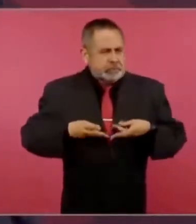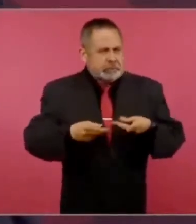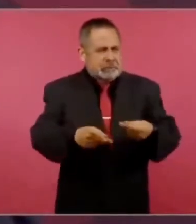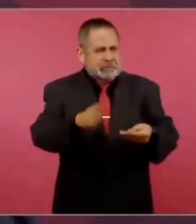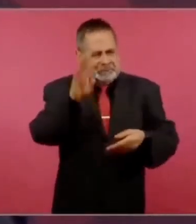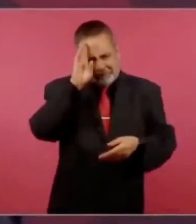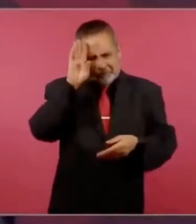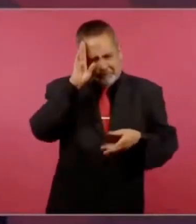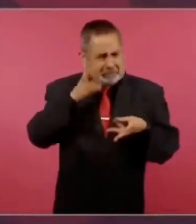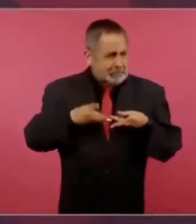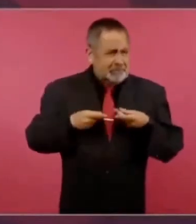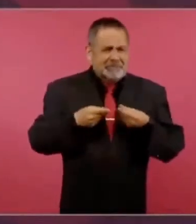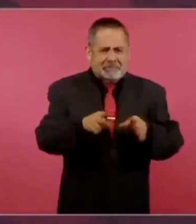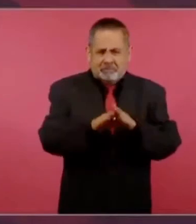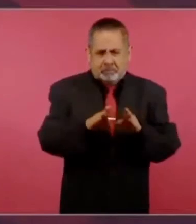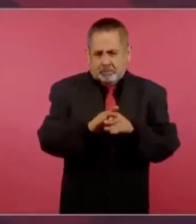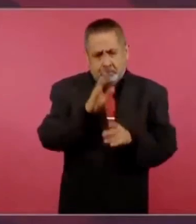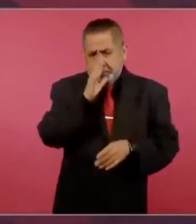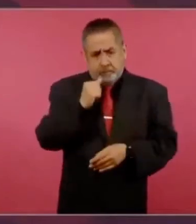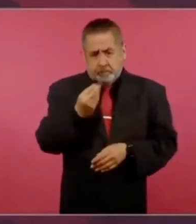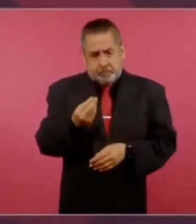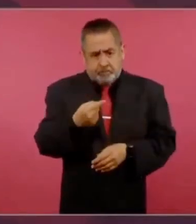tenía toda la información.